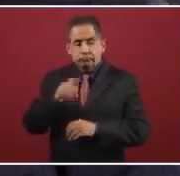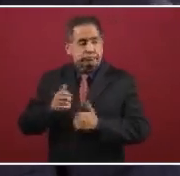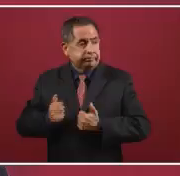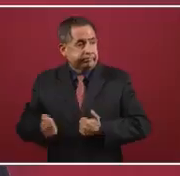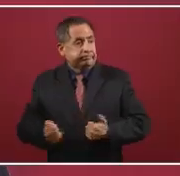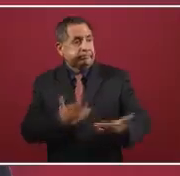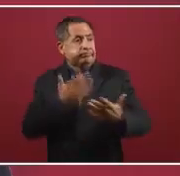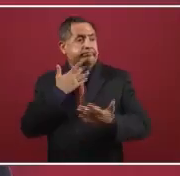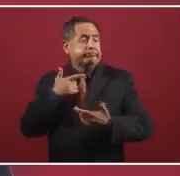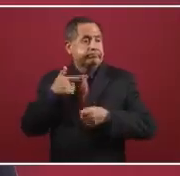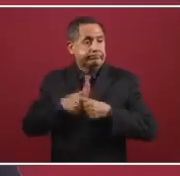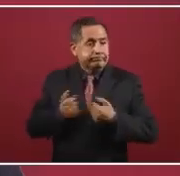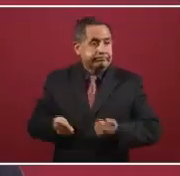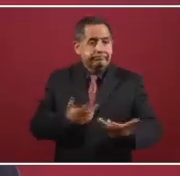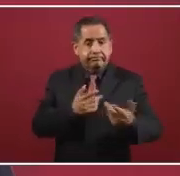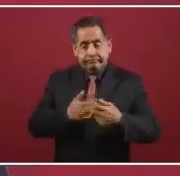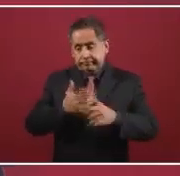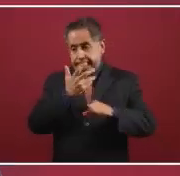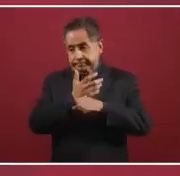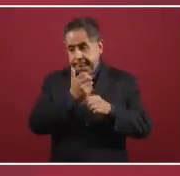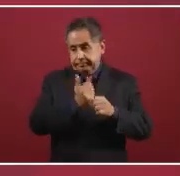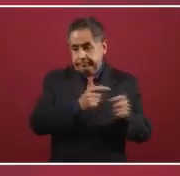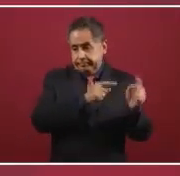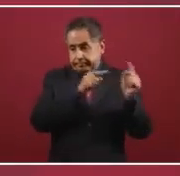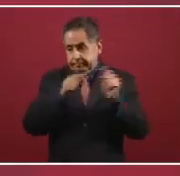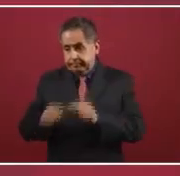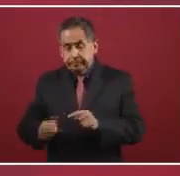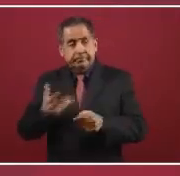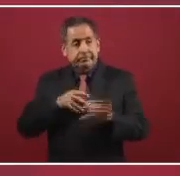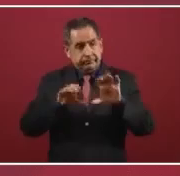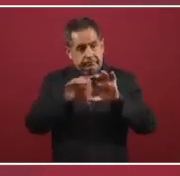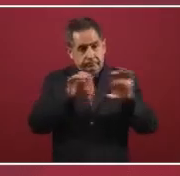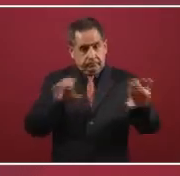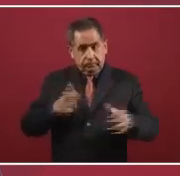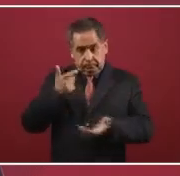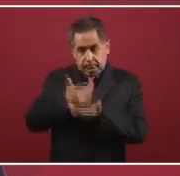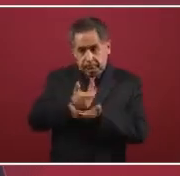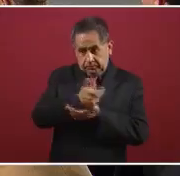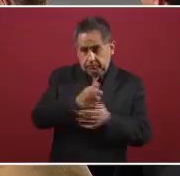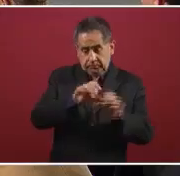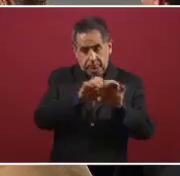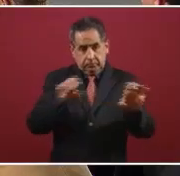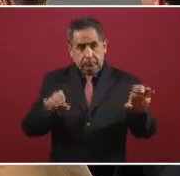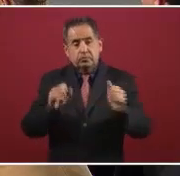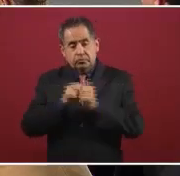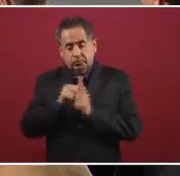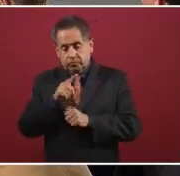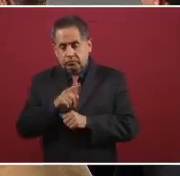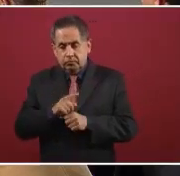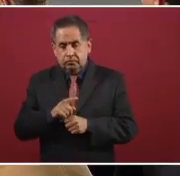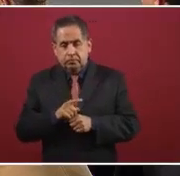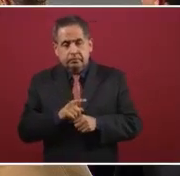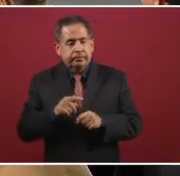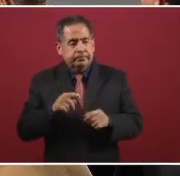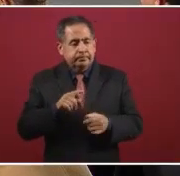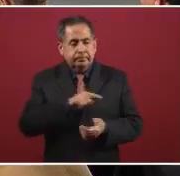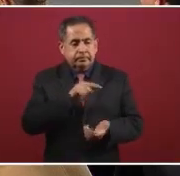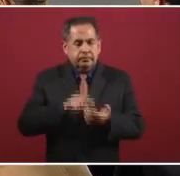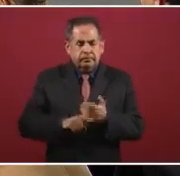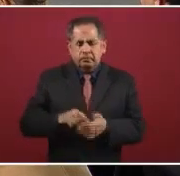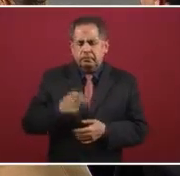el gas natural desde los Estados Unidos, un ducto que se tiene contratado allá también con ellos, desde la zona de